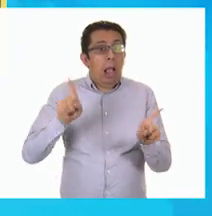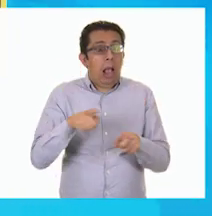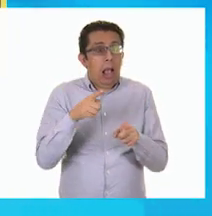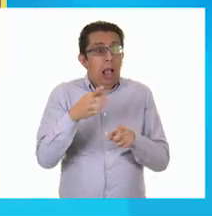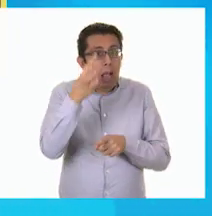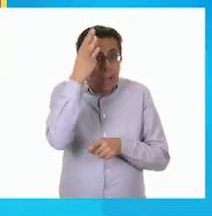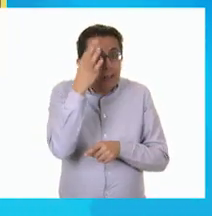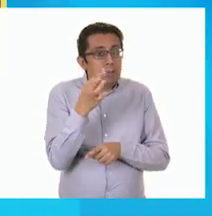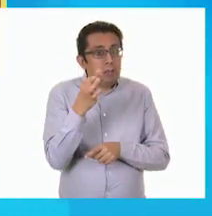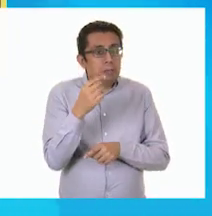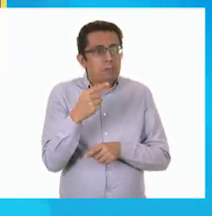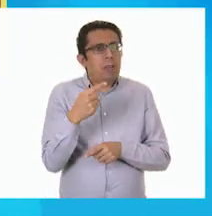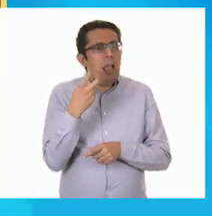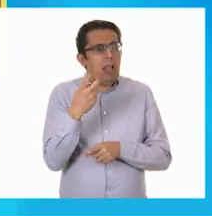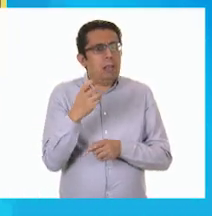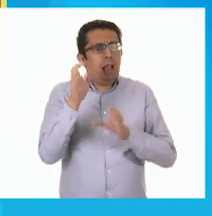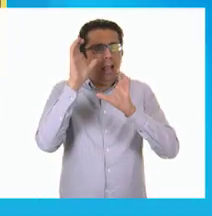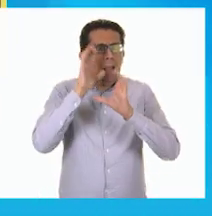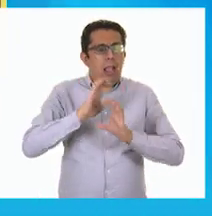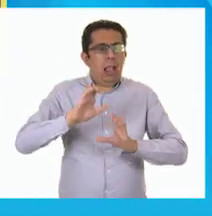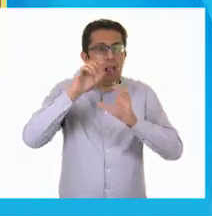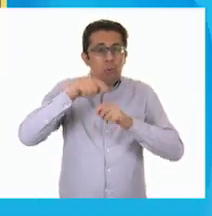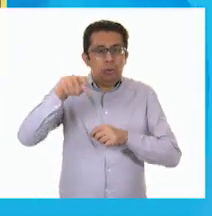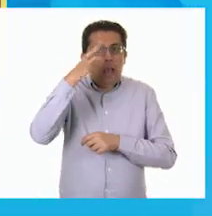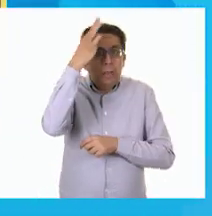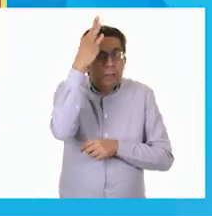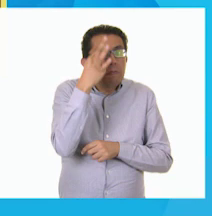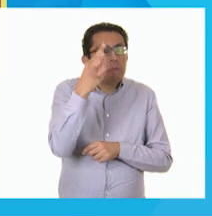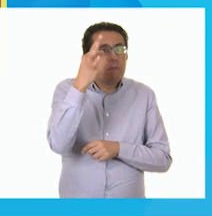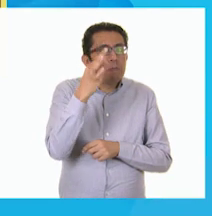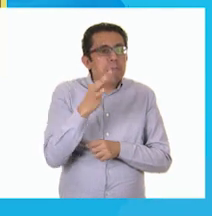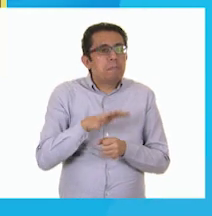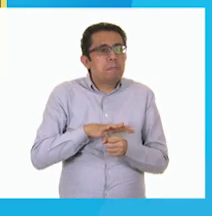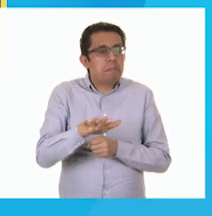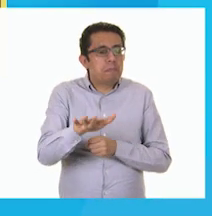Esta canción es para que la adivinen.